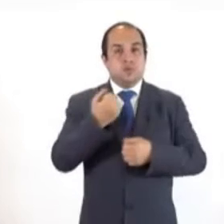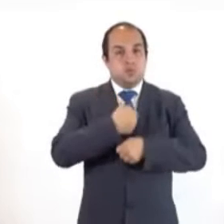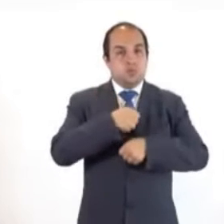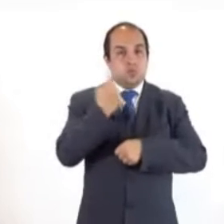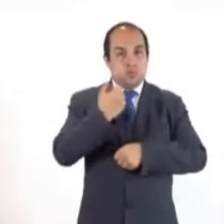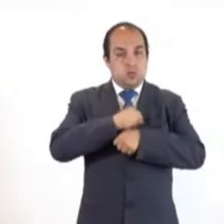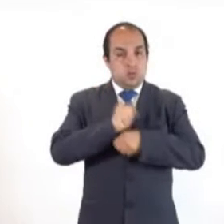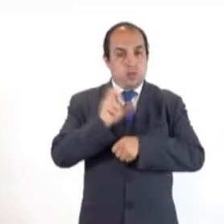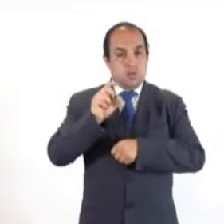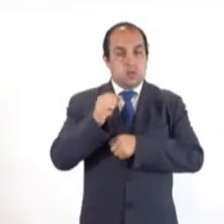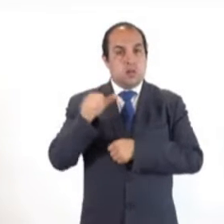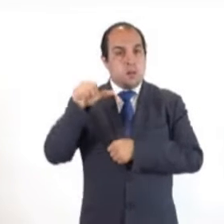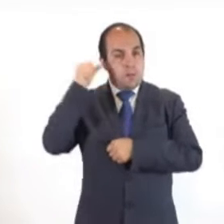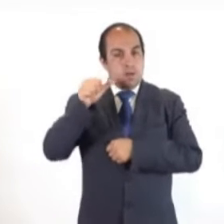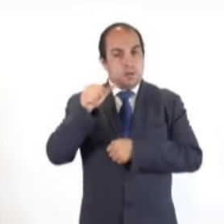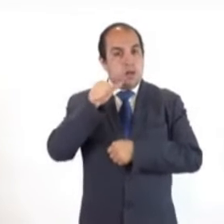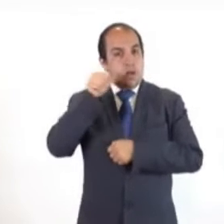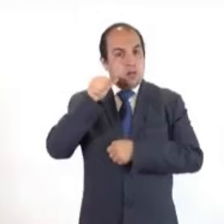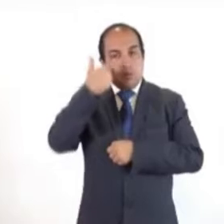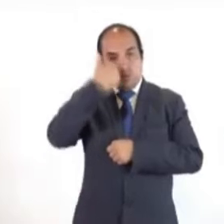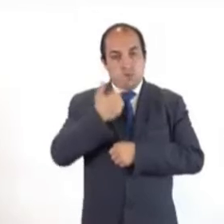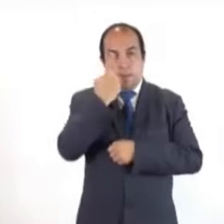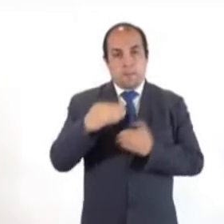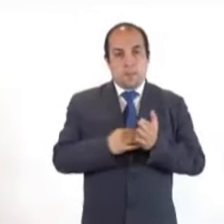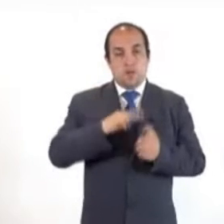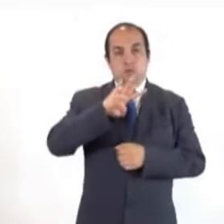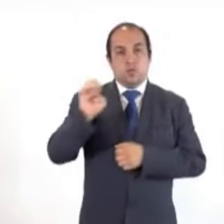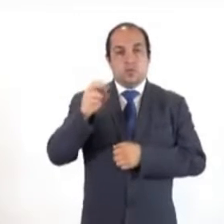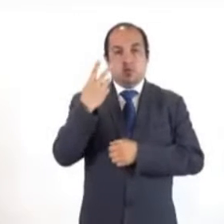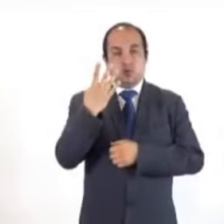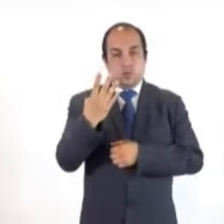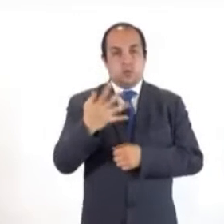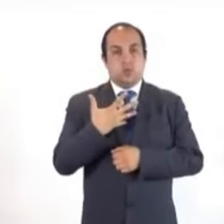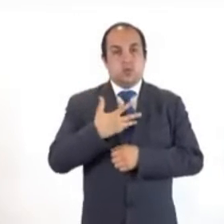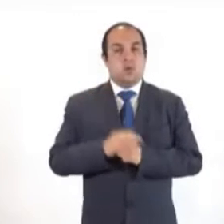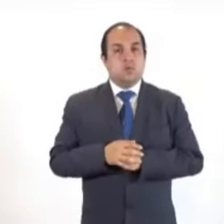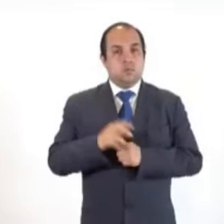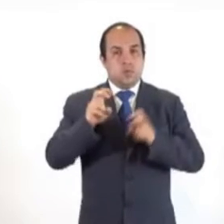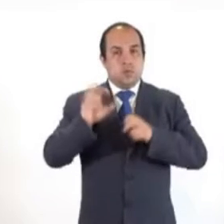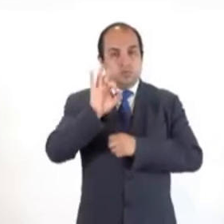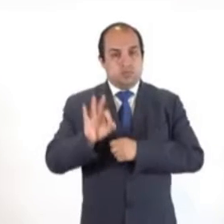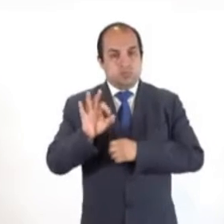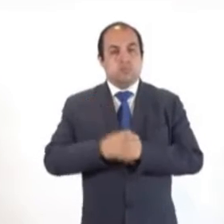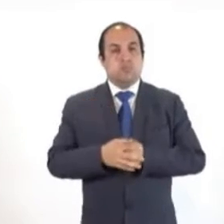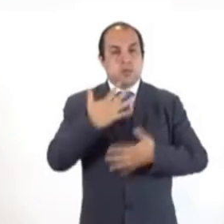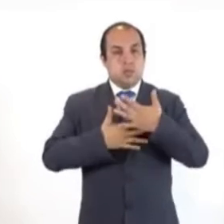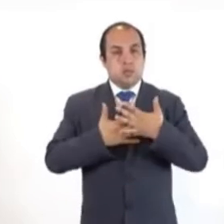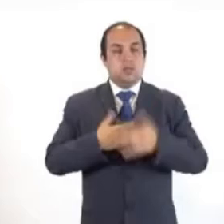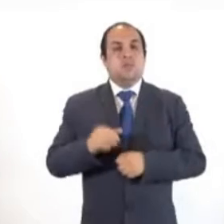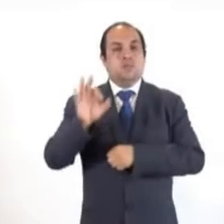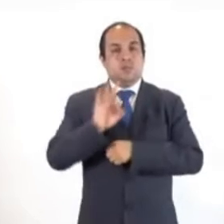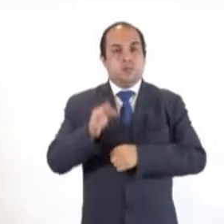30 de abril, a ayer en la noche 1,404. Esta reducción en términos porcentuales es bastante importante, es casi del 15% en la última